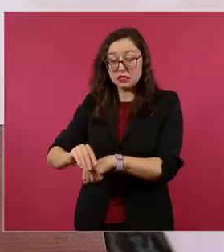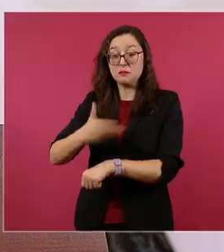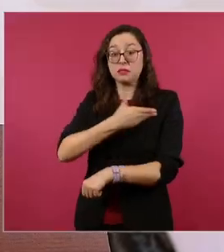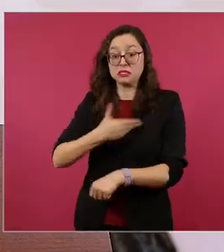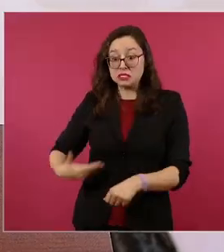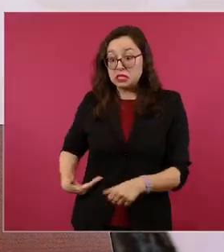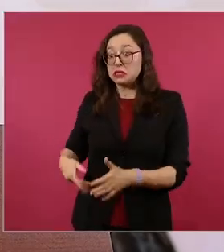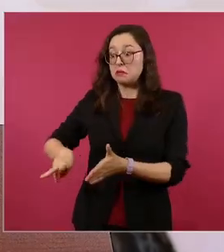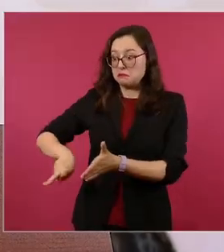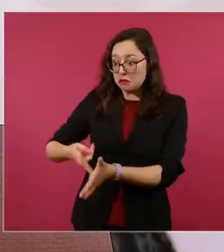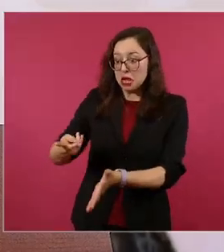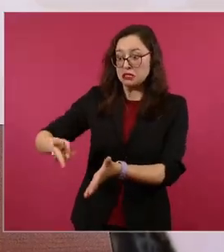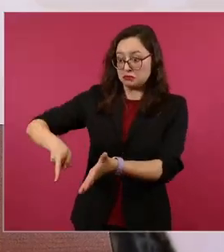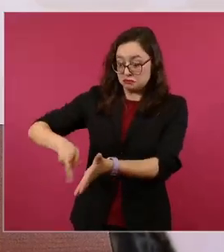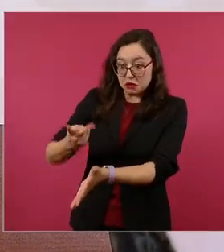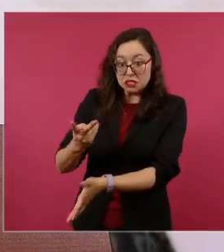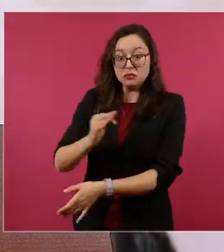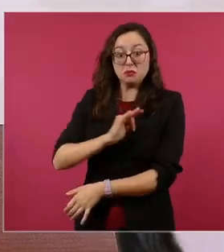hacerlo, como